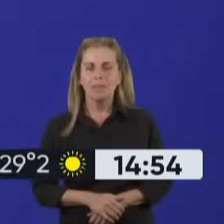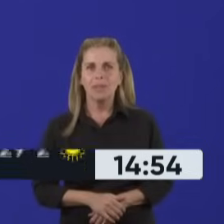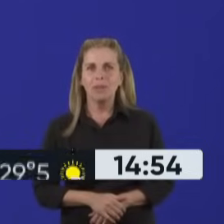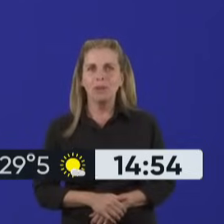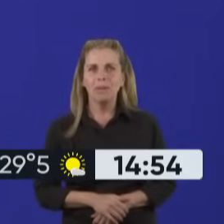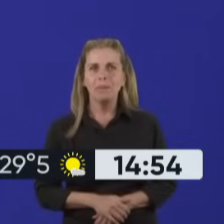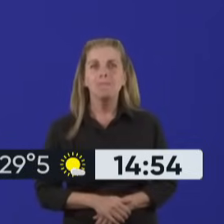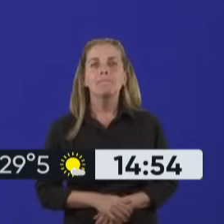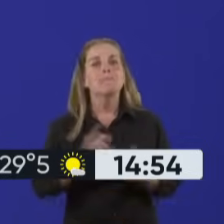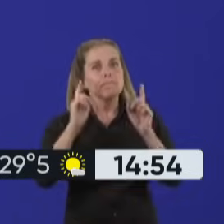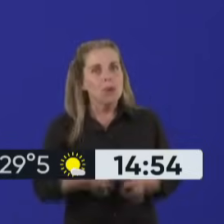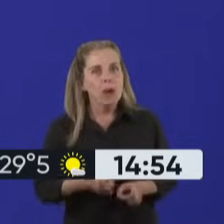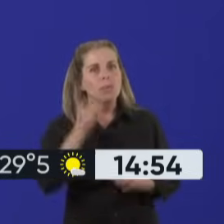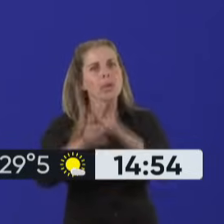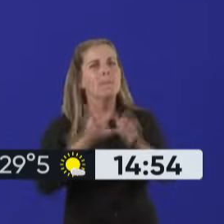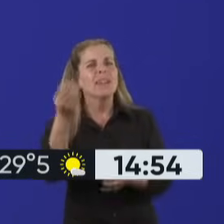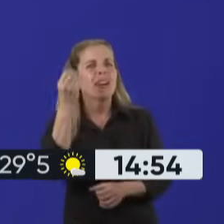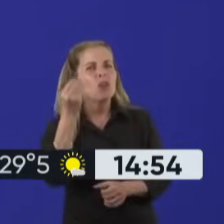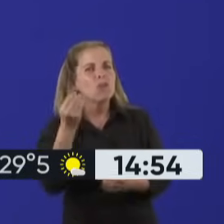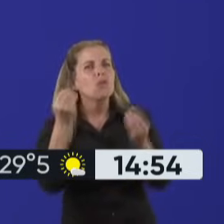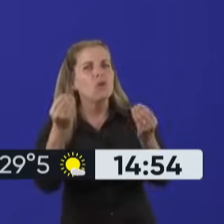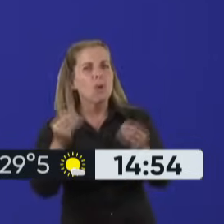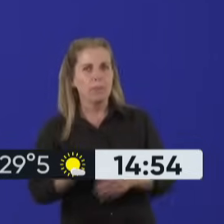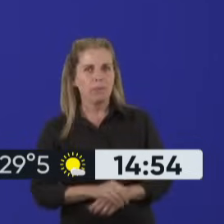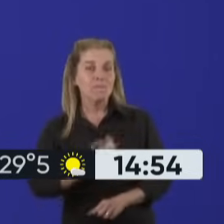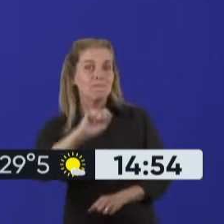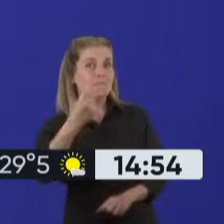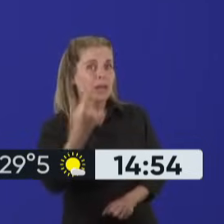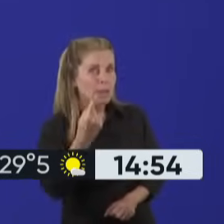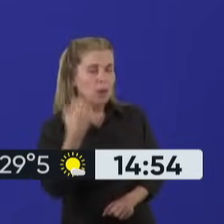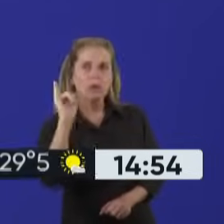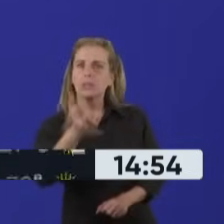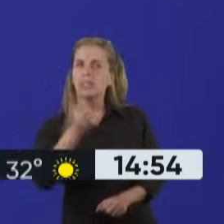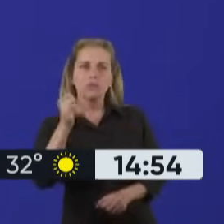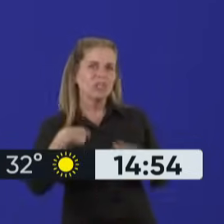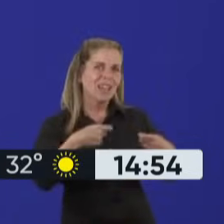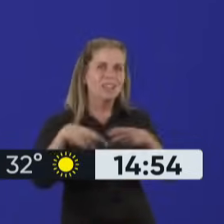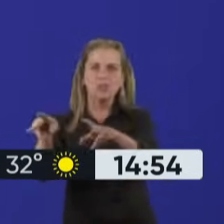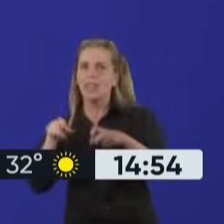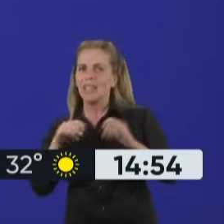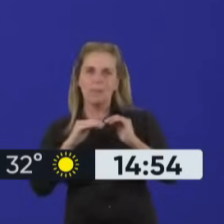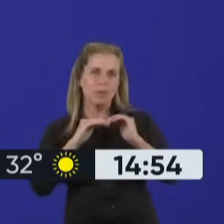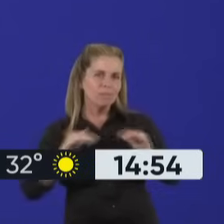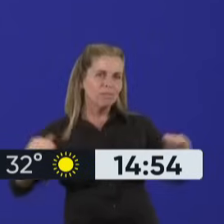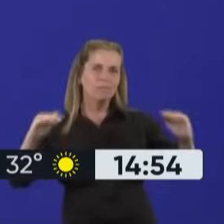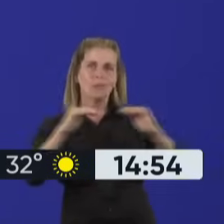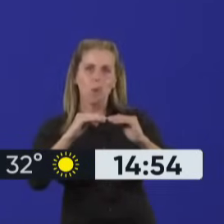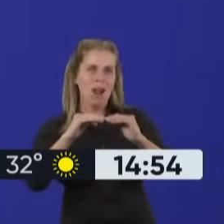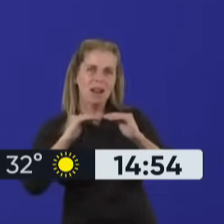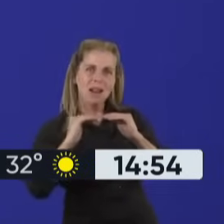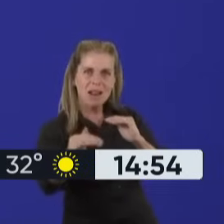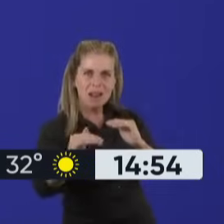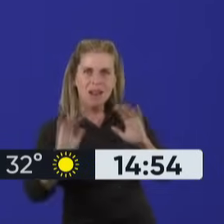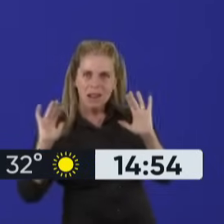Pero de vuelta, ¿cuáles son los fundamentos para esto? El primero es el equilibrio fiscal. Hay un